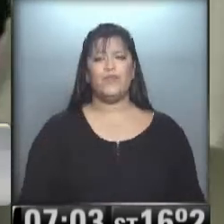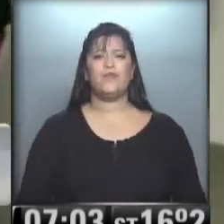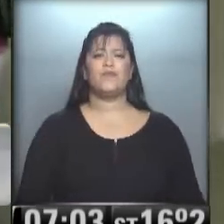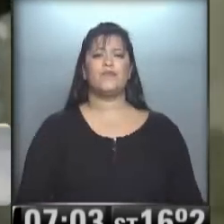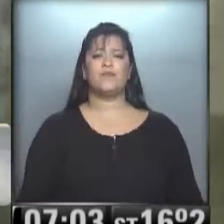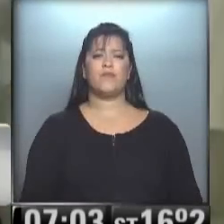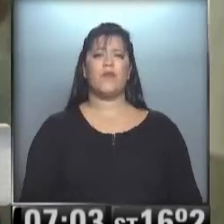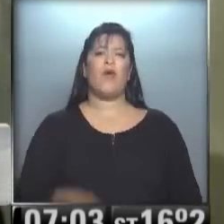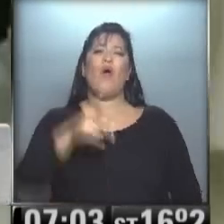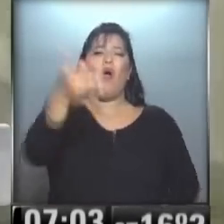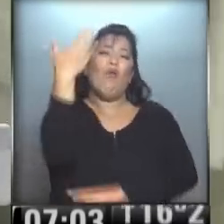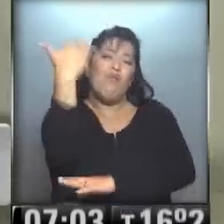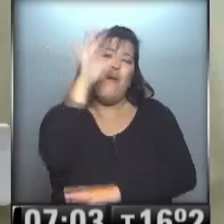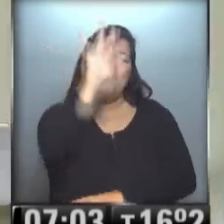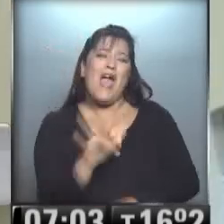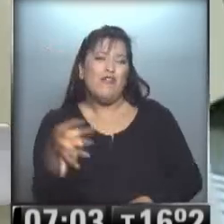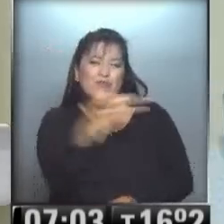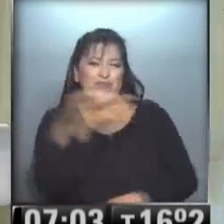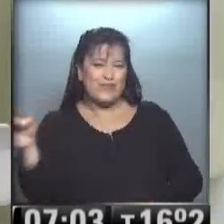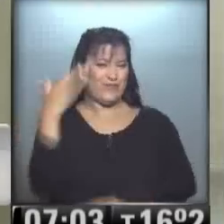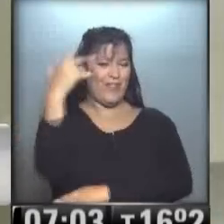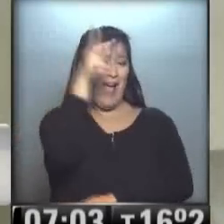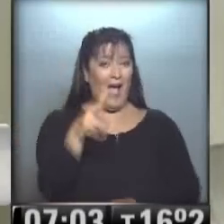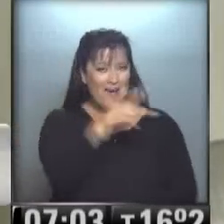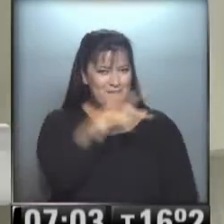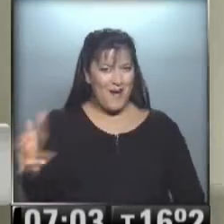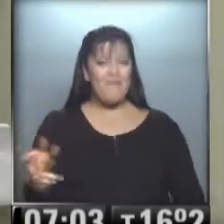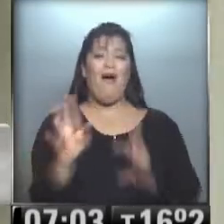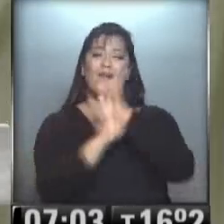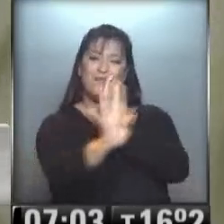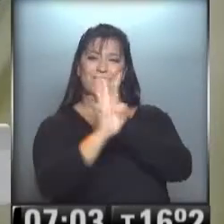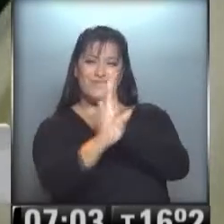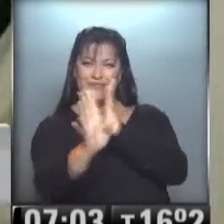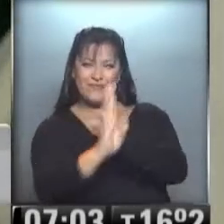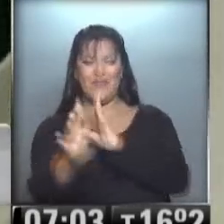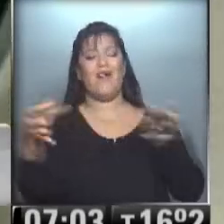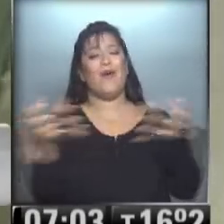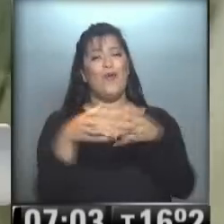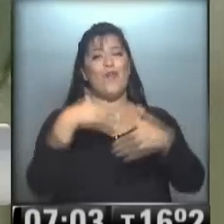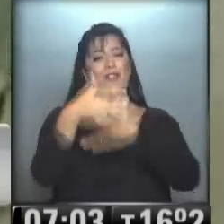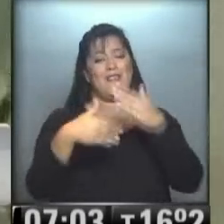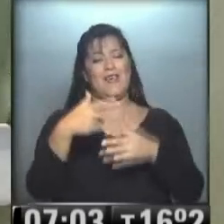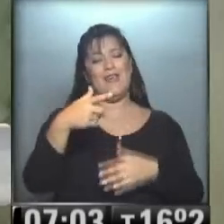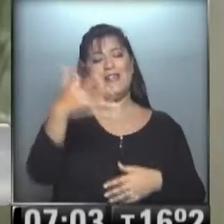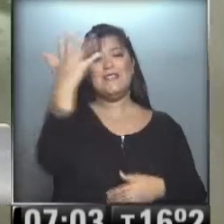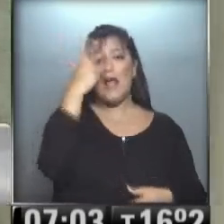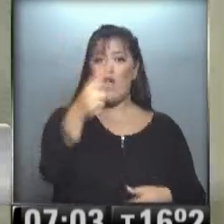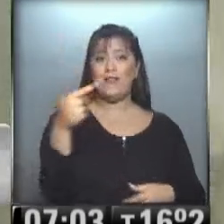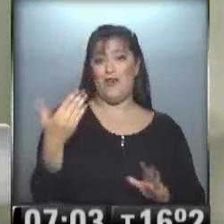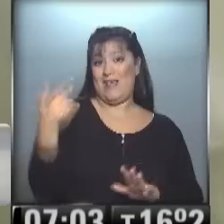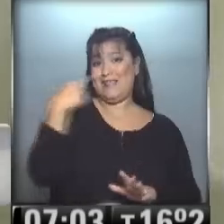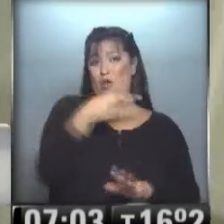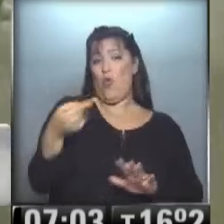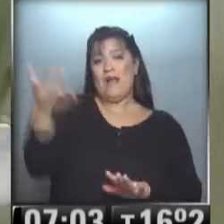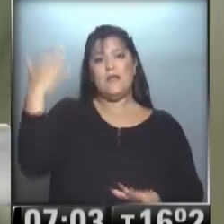audiencia habitual de los días miércoles. Y el turno de los jugadores o la delegación de San Lorenzo de Almagro, que recordamos hace una semana levantaba